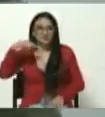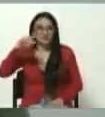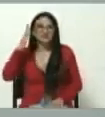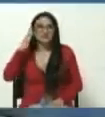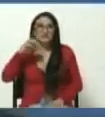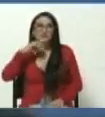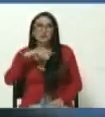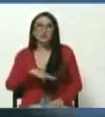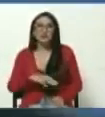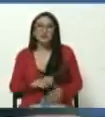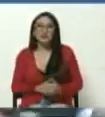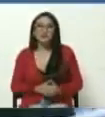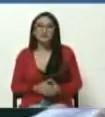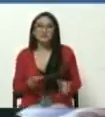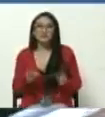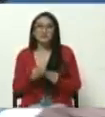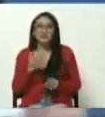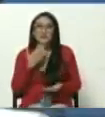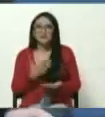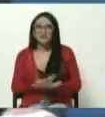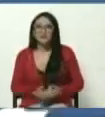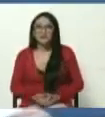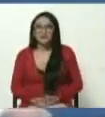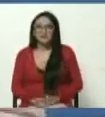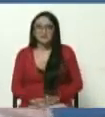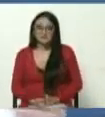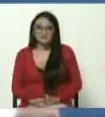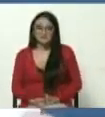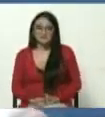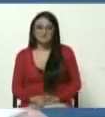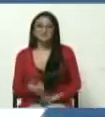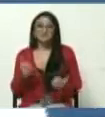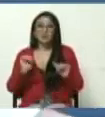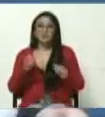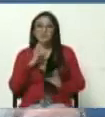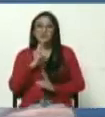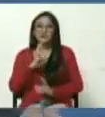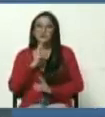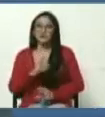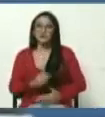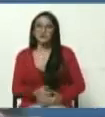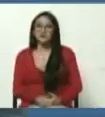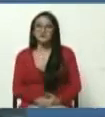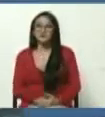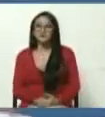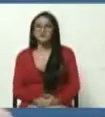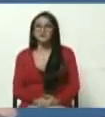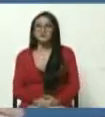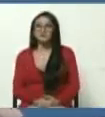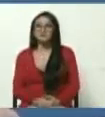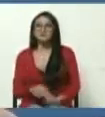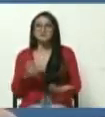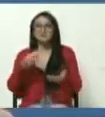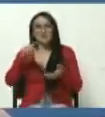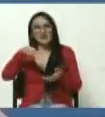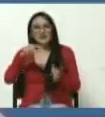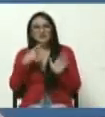Gracias. Gracias, Carlos. Fíjense, comienzo a responderte, Carlos. Esto es un reflejo de lo que